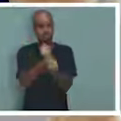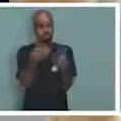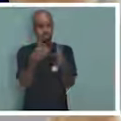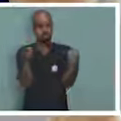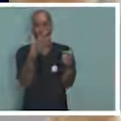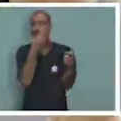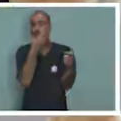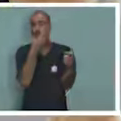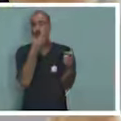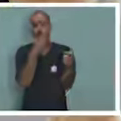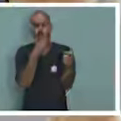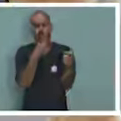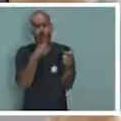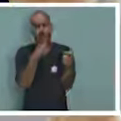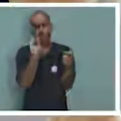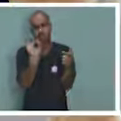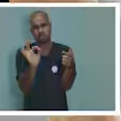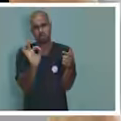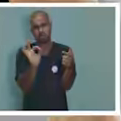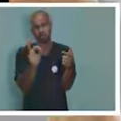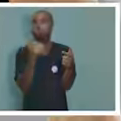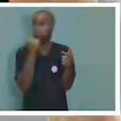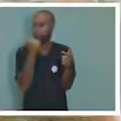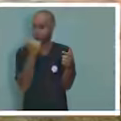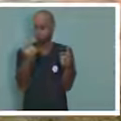jóvenes, muy buenos trabajadores,